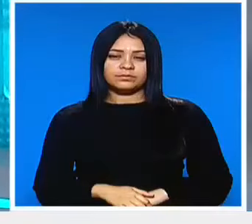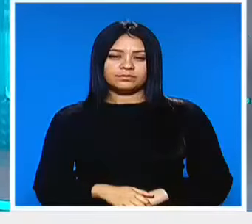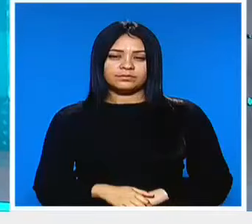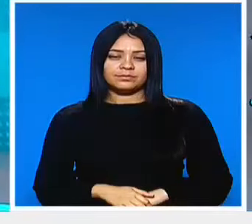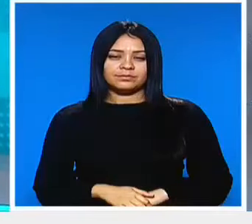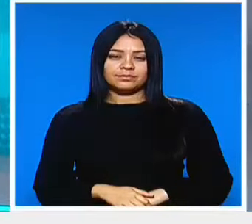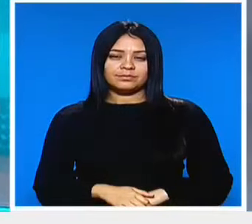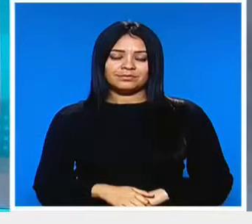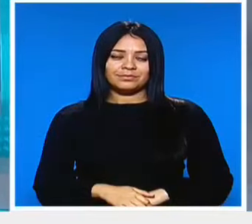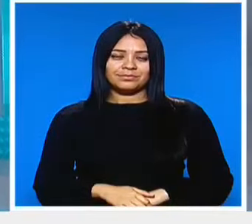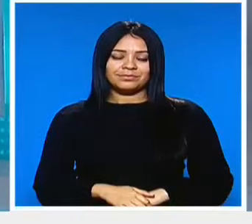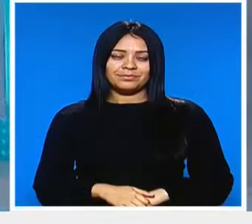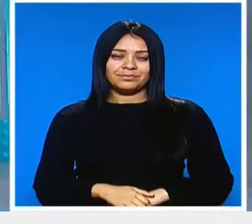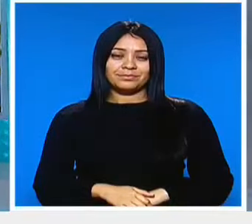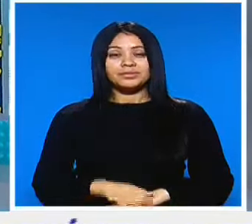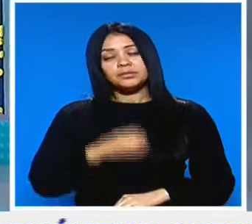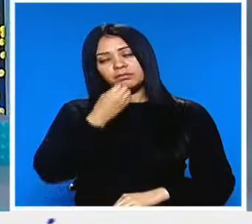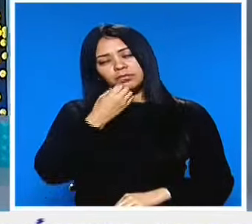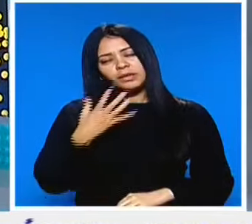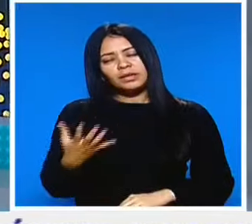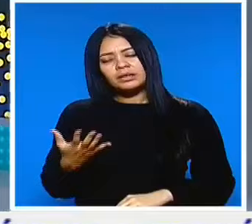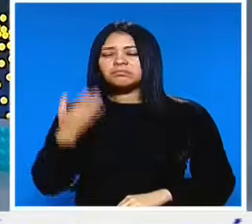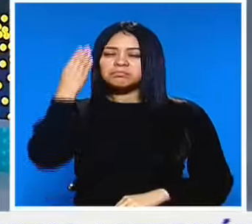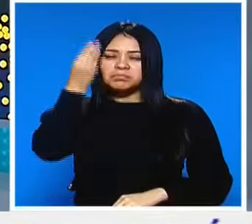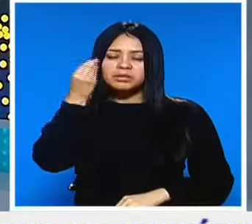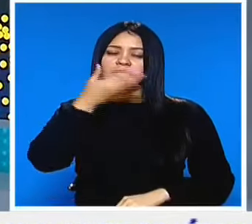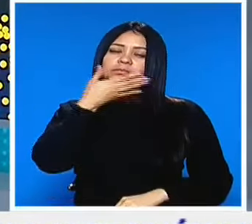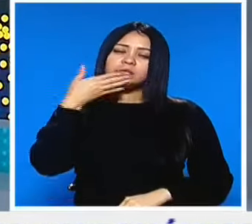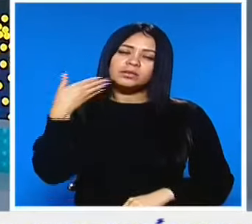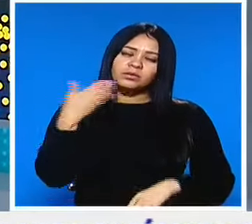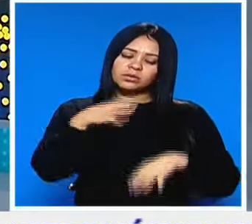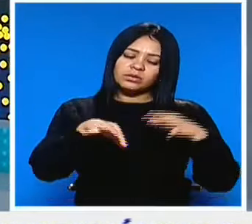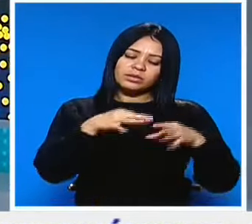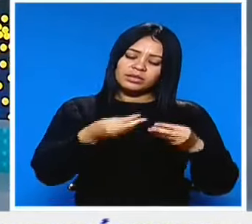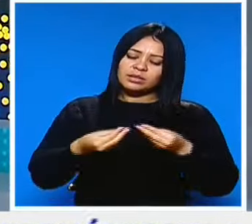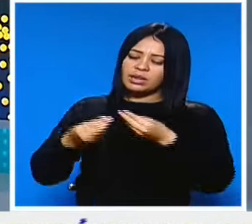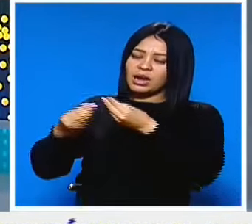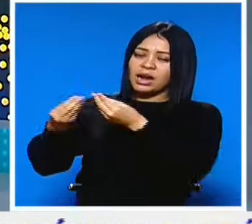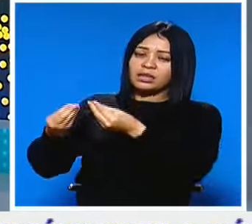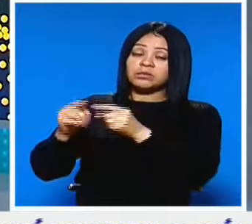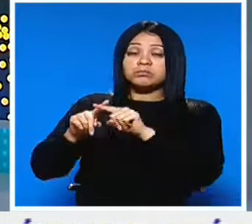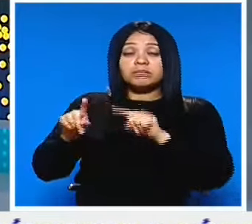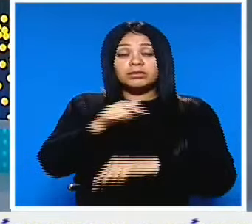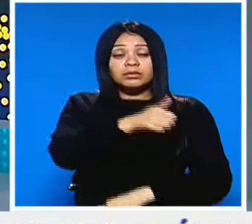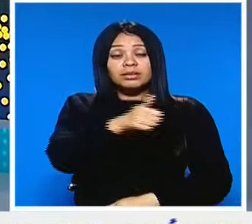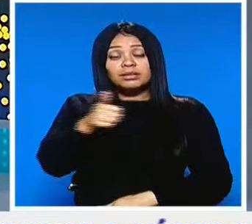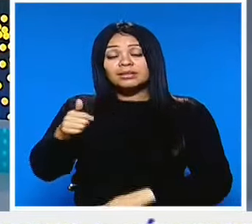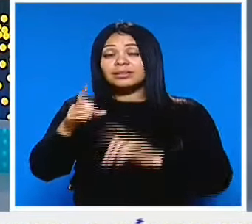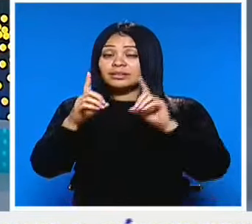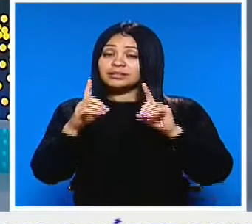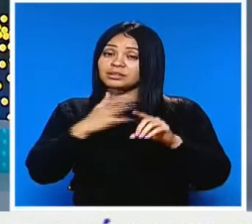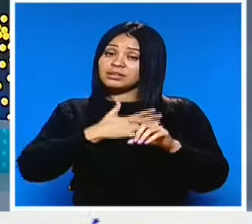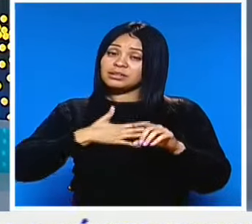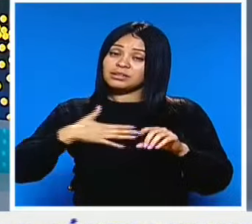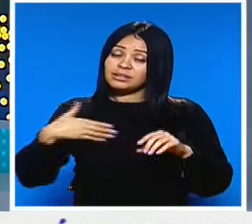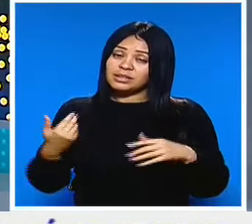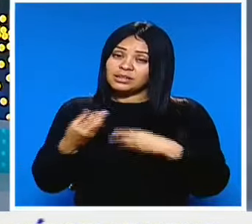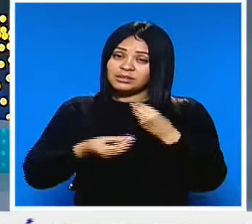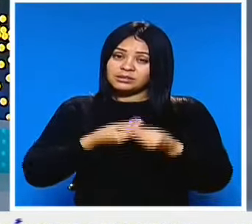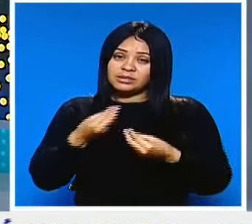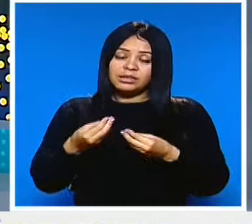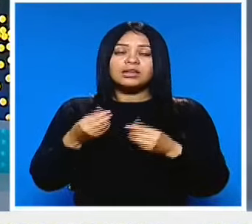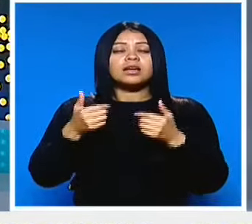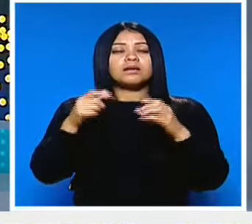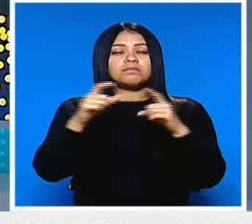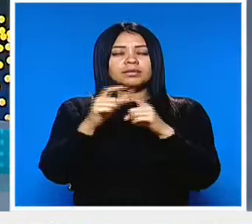Bueno, efectivamente habría sido mejor que lo donaría, pero al final cada quien decide qué hacer o no con su cabello. Sus comentarios, por supuesto, los